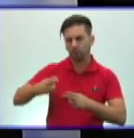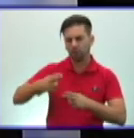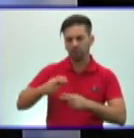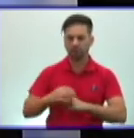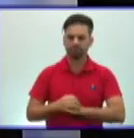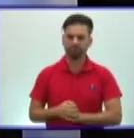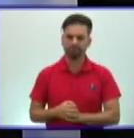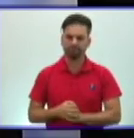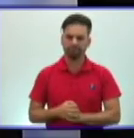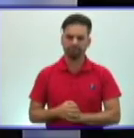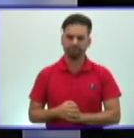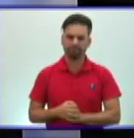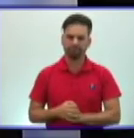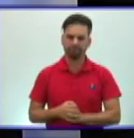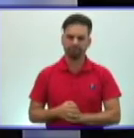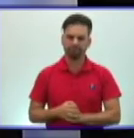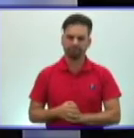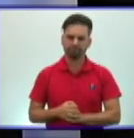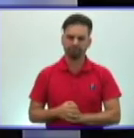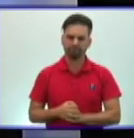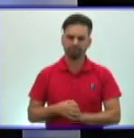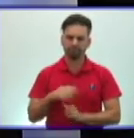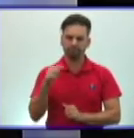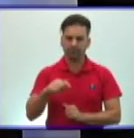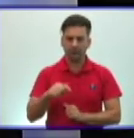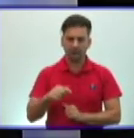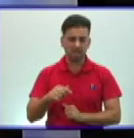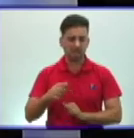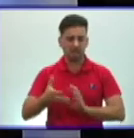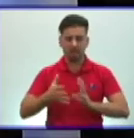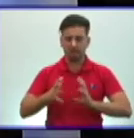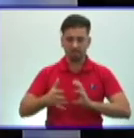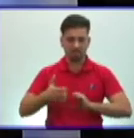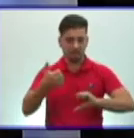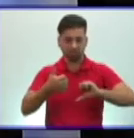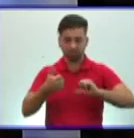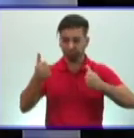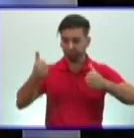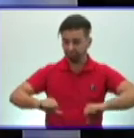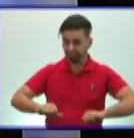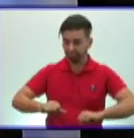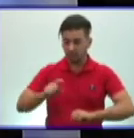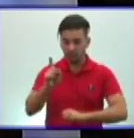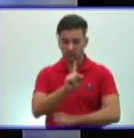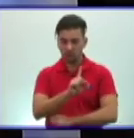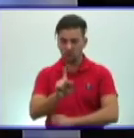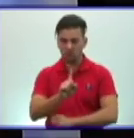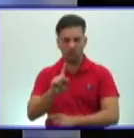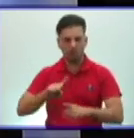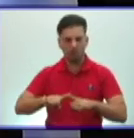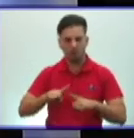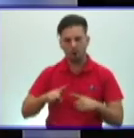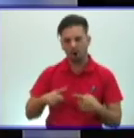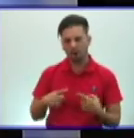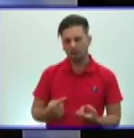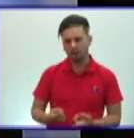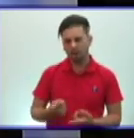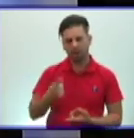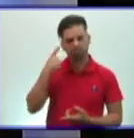violencia no es resultado, discúlpenme, la violencia no es resultado solamente del ser consciente o